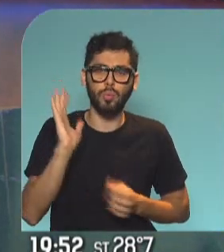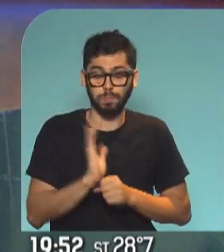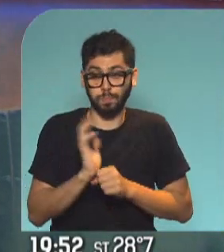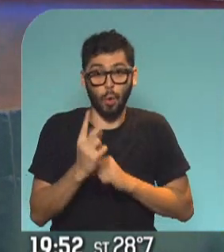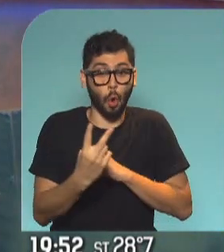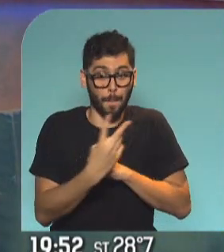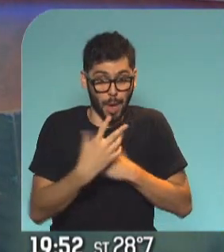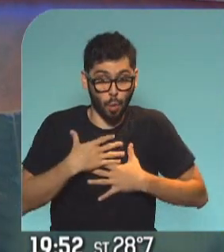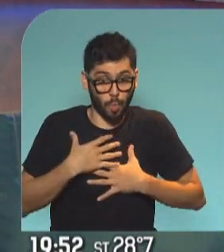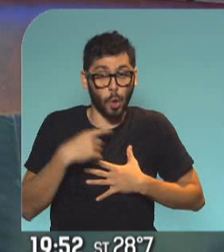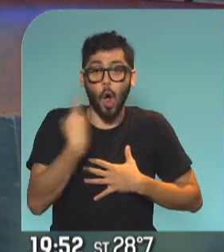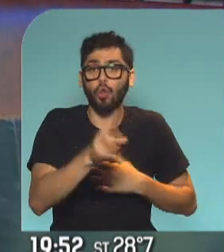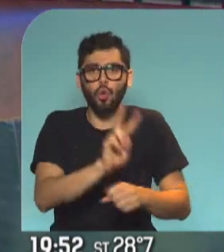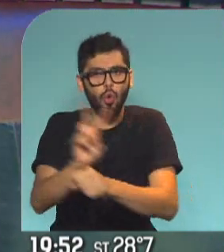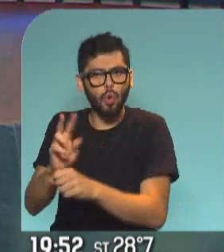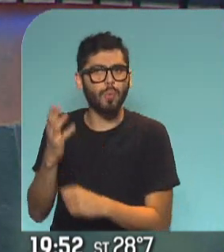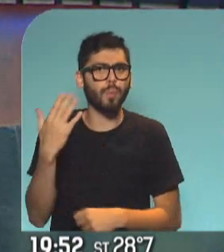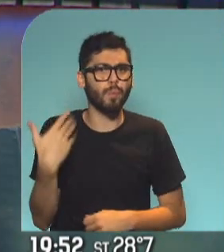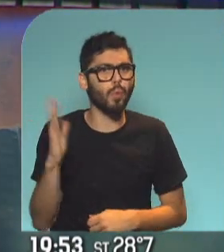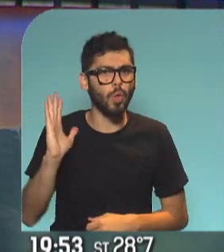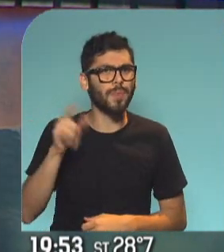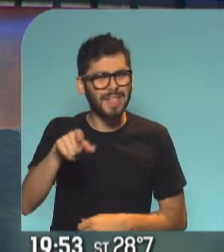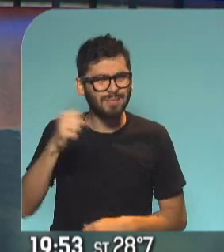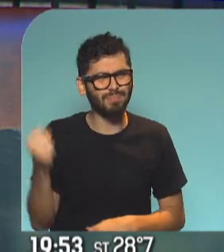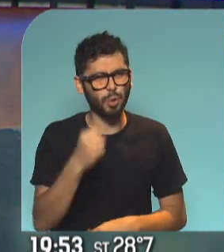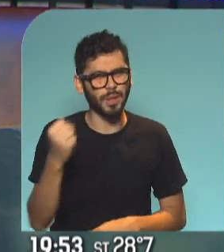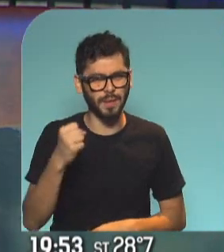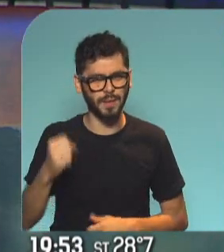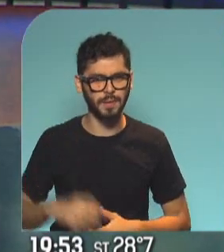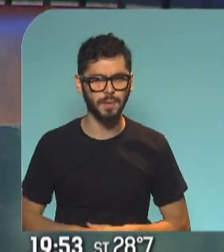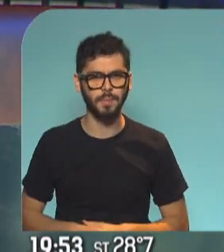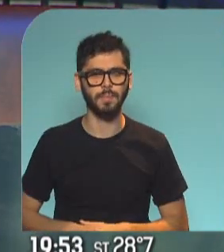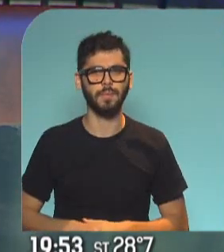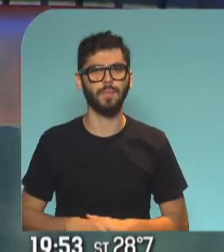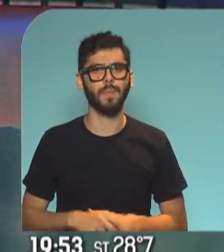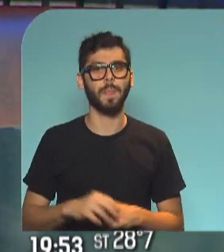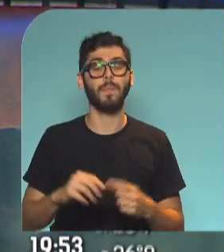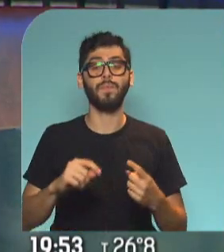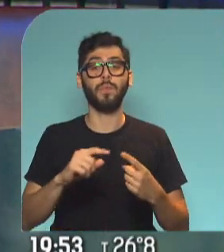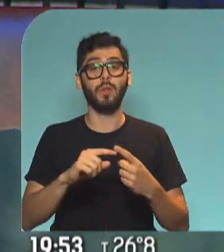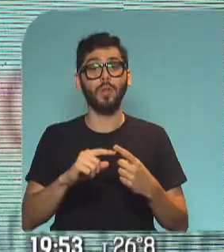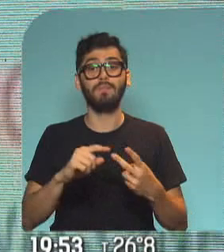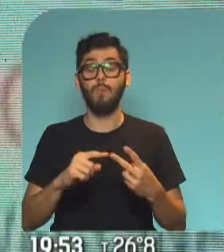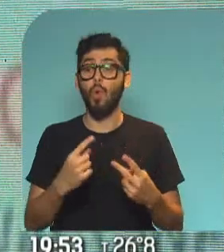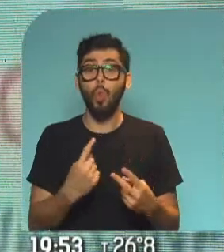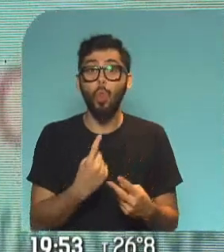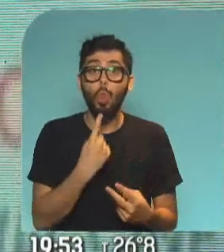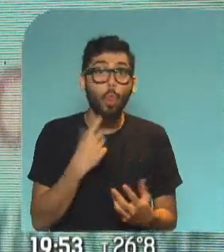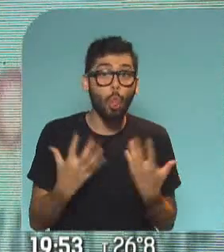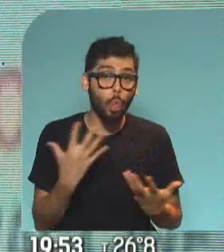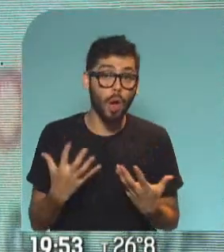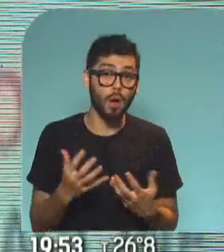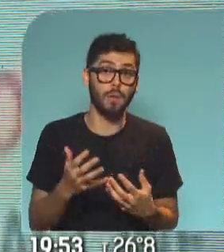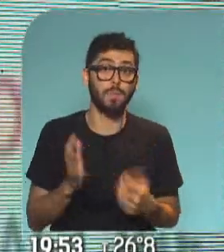para cuidar al resto. Muy Eso bien lo que acaba de aclarar, sumamente, doctor. Sumamente importante. Y ante cualquier duda de que